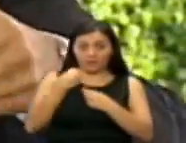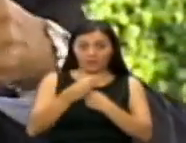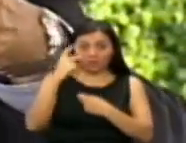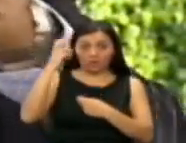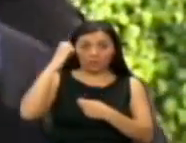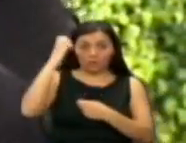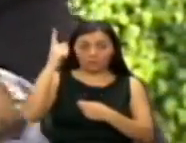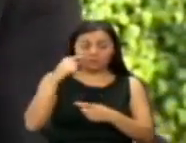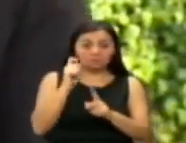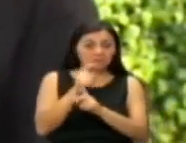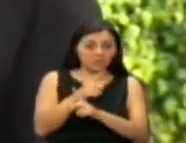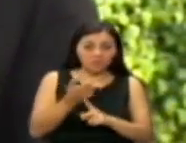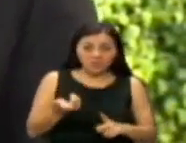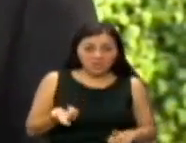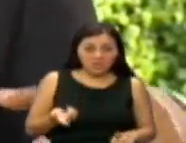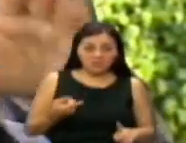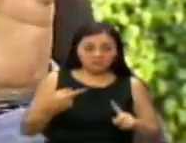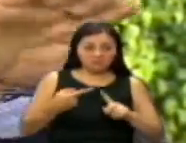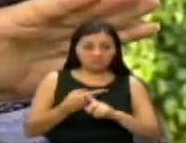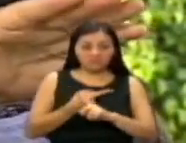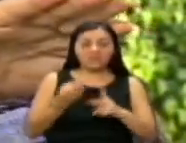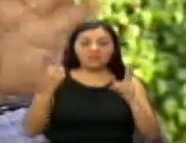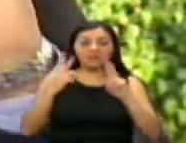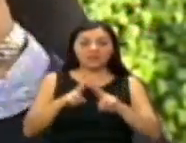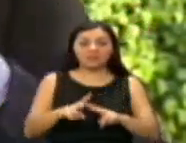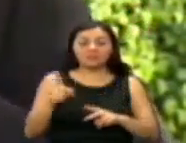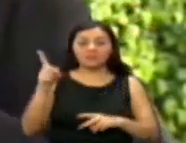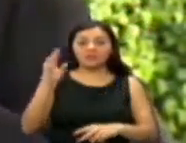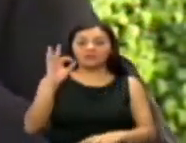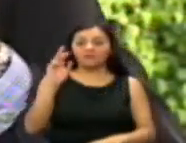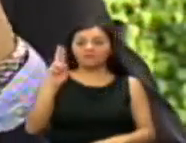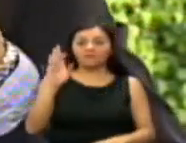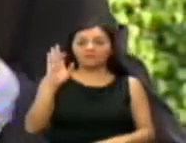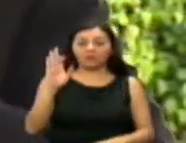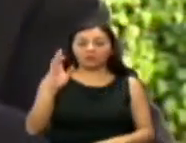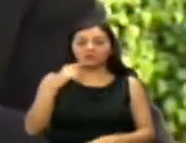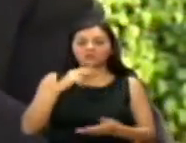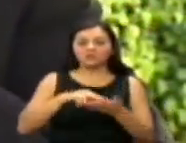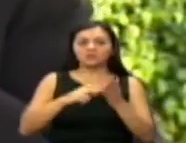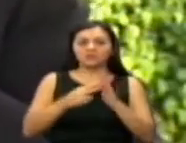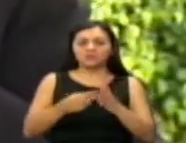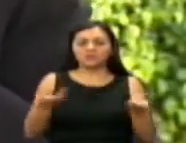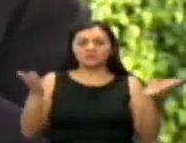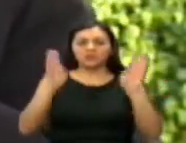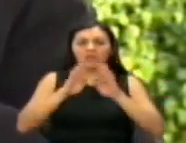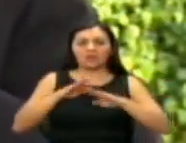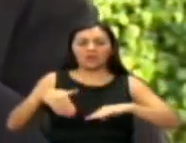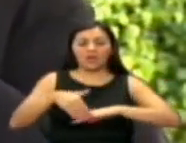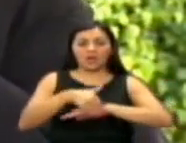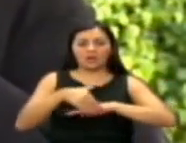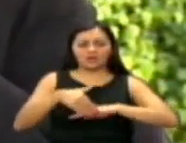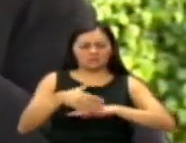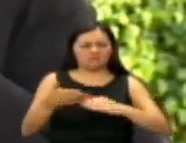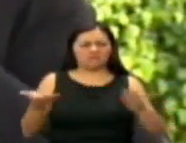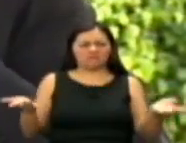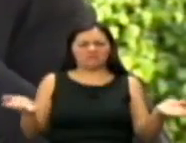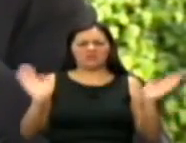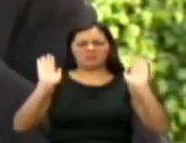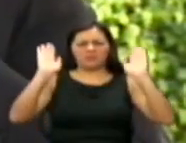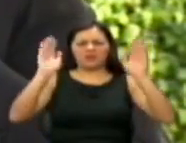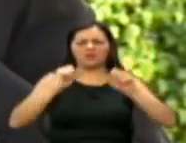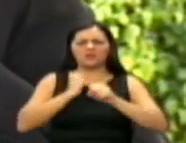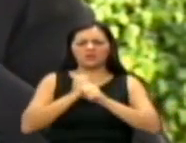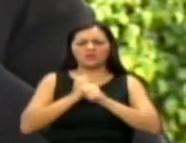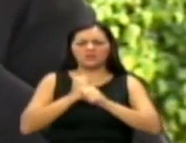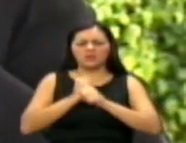Imponerse, cerrar calles, etc. Supongo que Jaime Nebot apoya eso. Habrá cambiado, porque cuando fue gobernador de